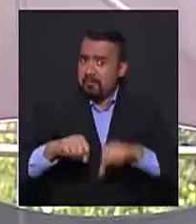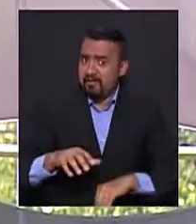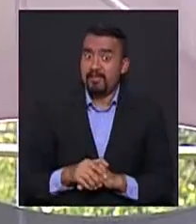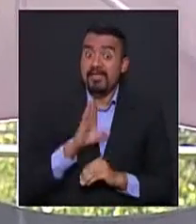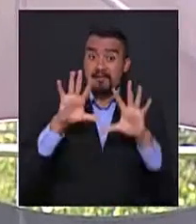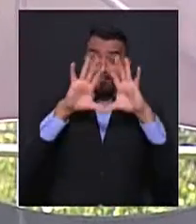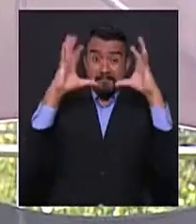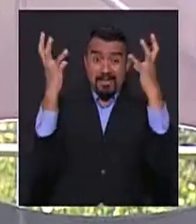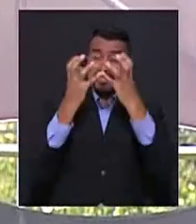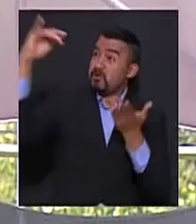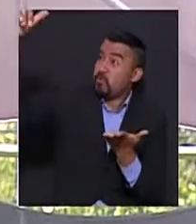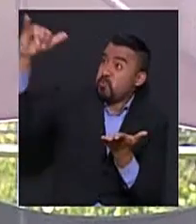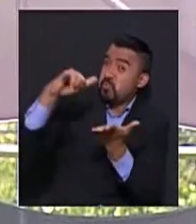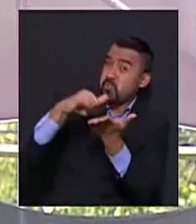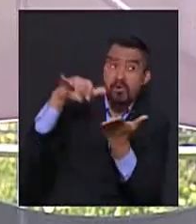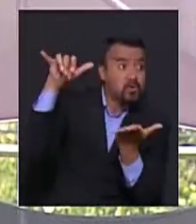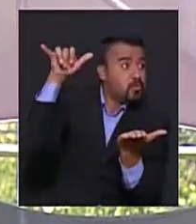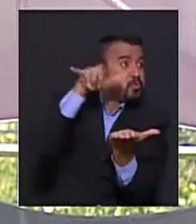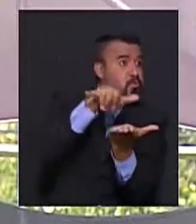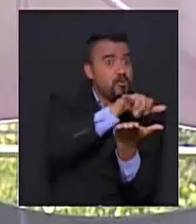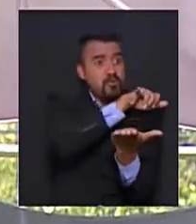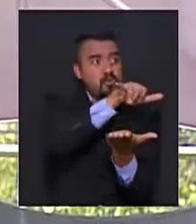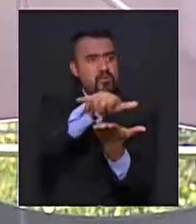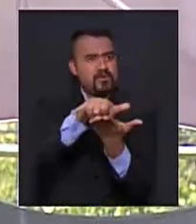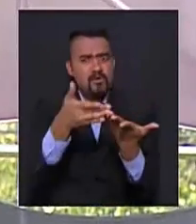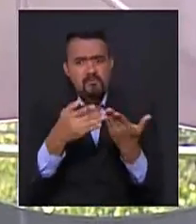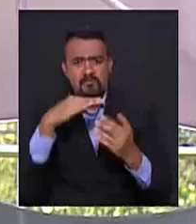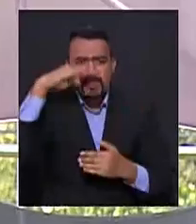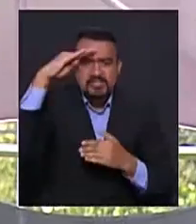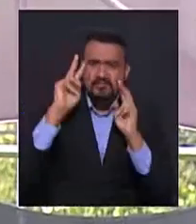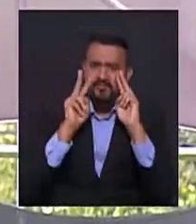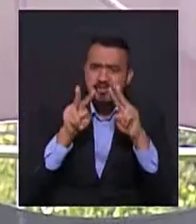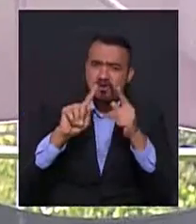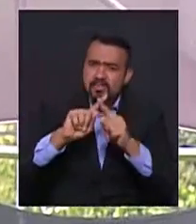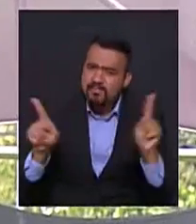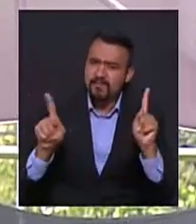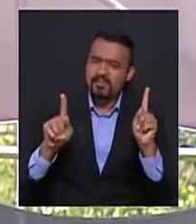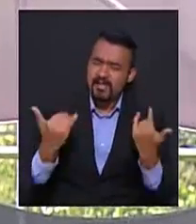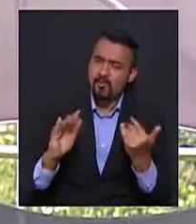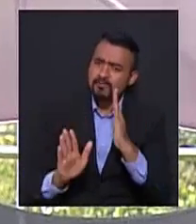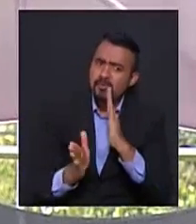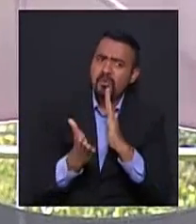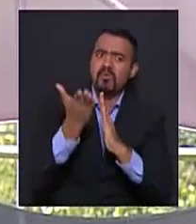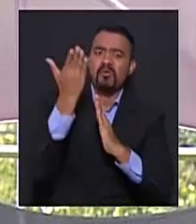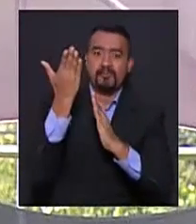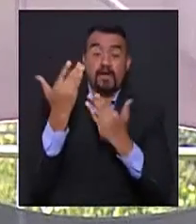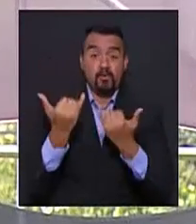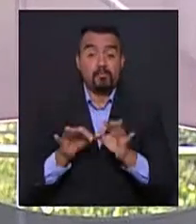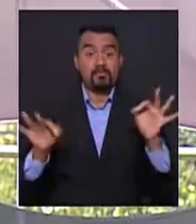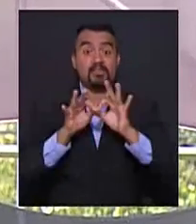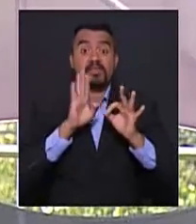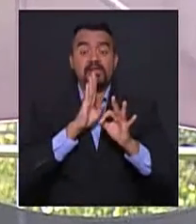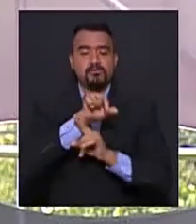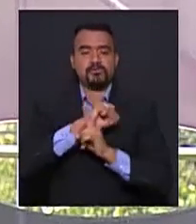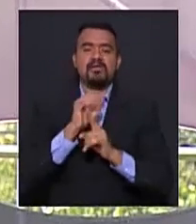lugares del mundo para aprender acerca de la transformación que hemos tenido como ciudad, pero ha llegado el tiempo de transformarnos también